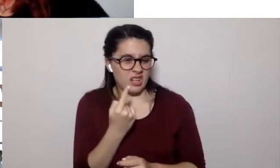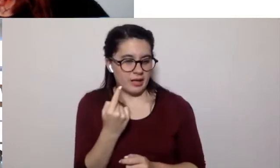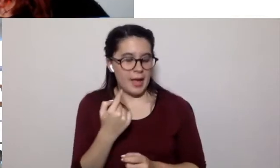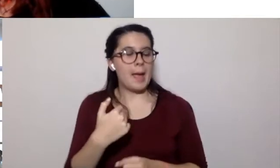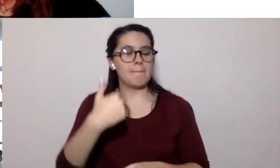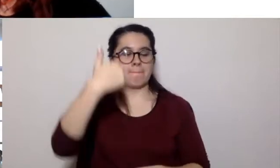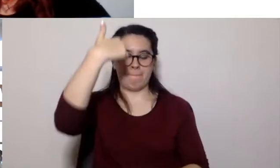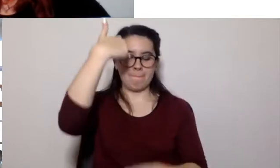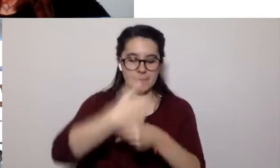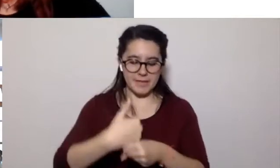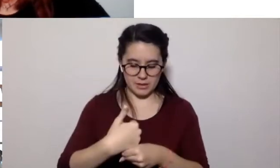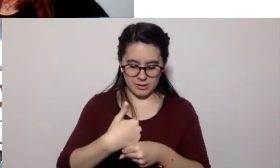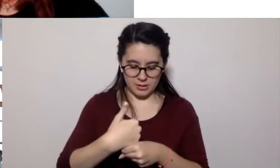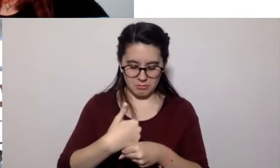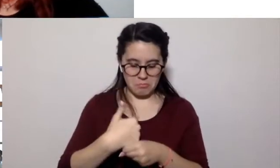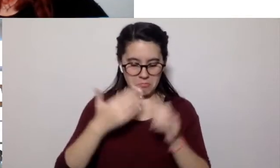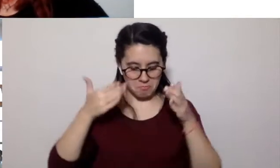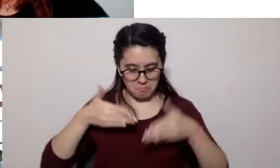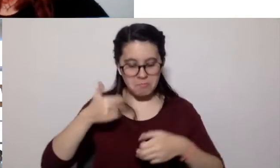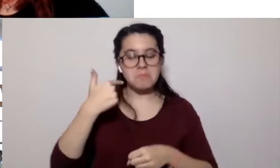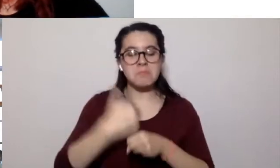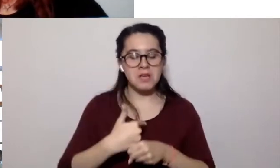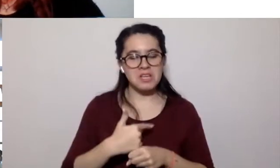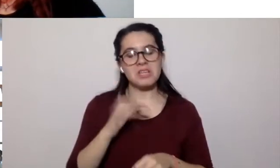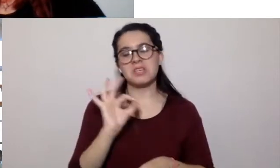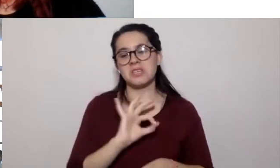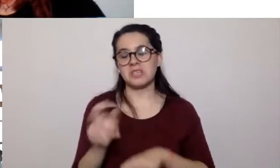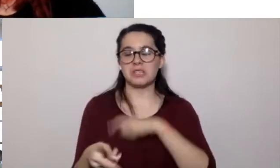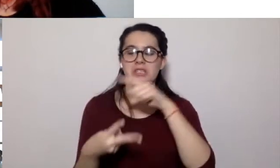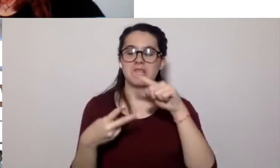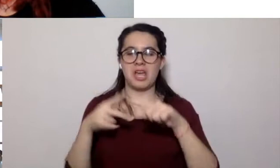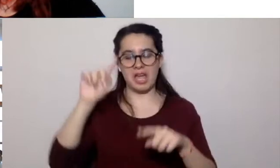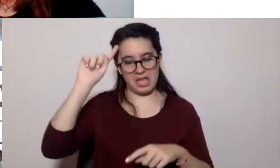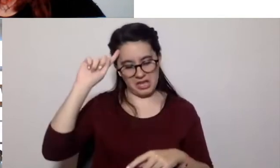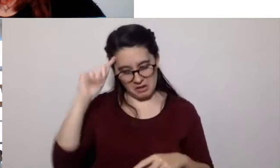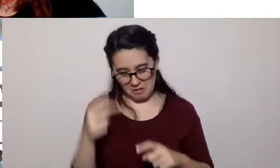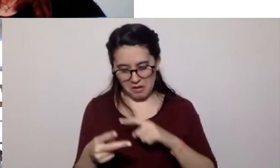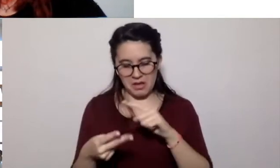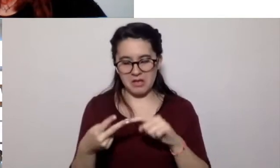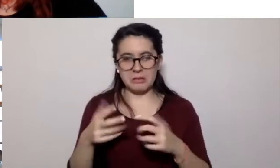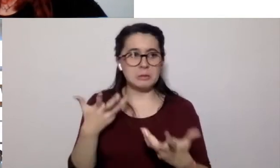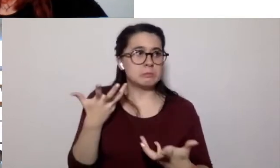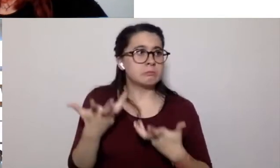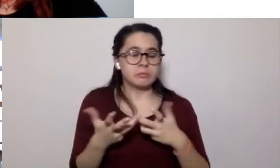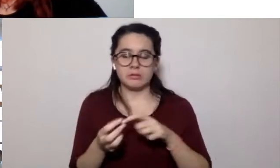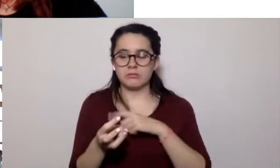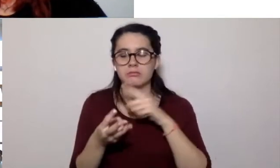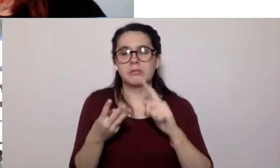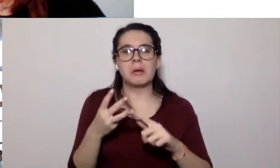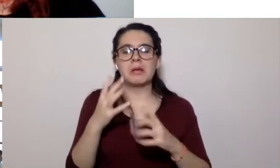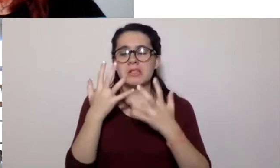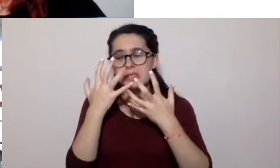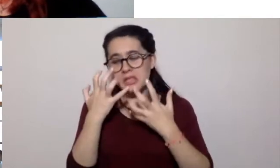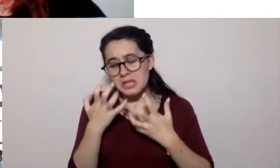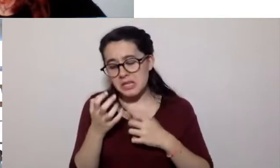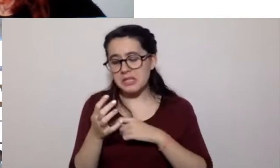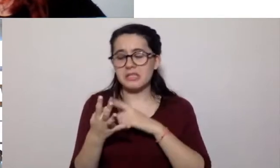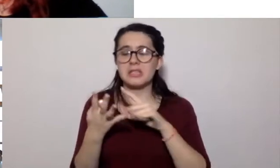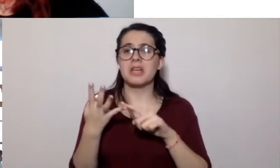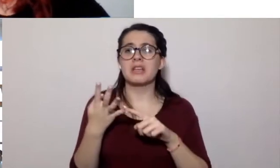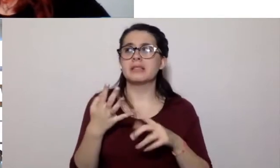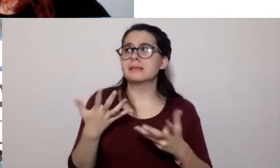identifico que estoy enojado, que estoy frustrado, que estoy triste, que estoy